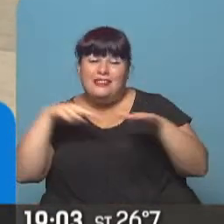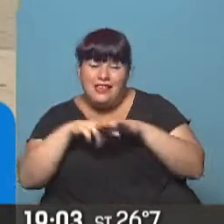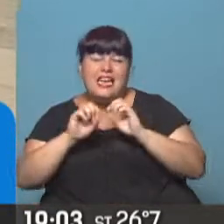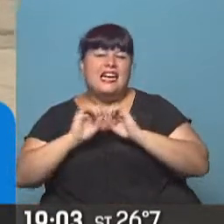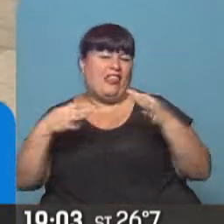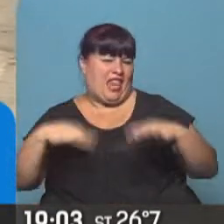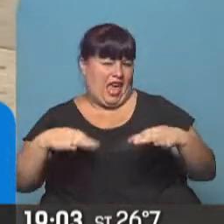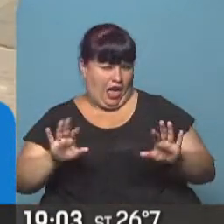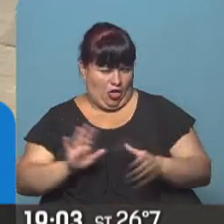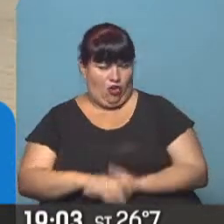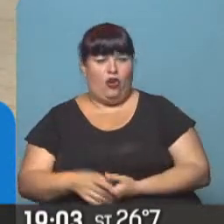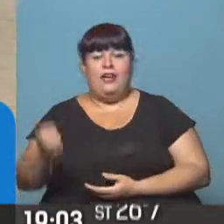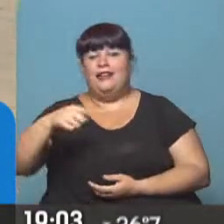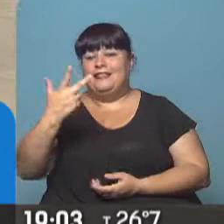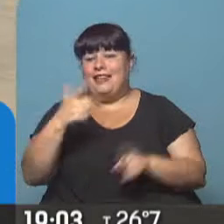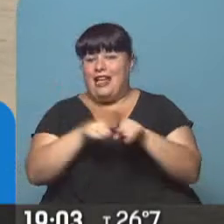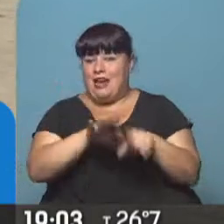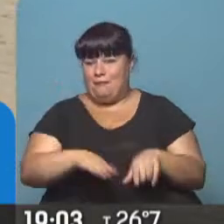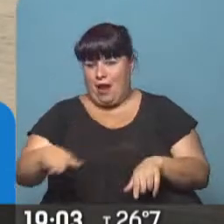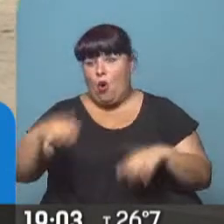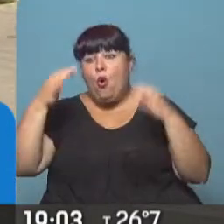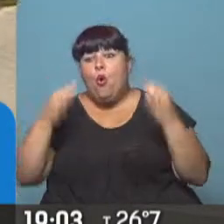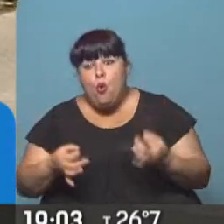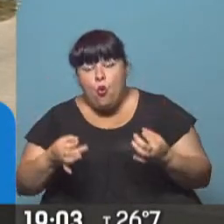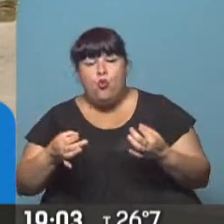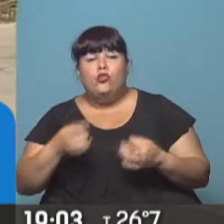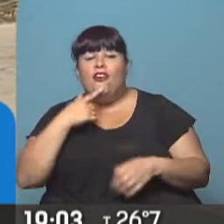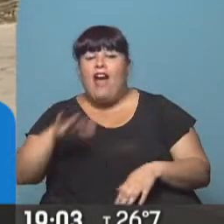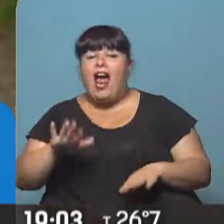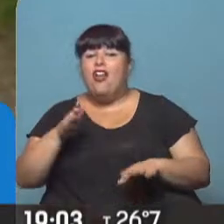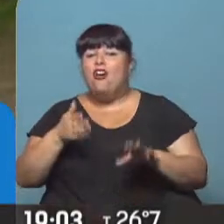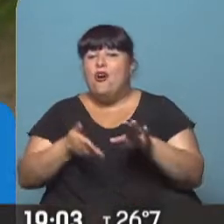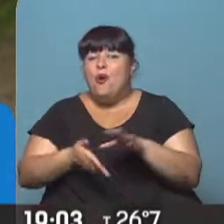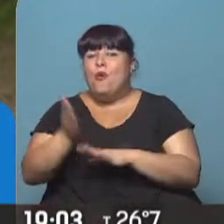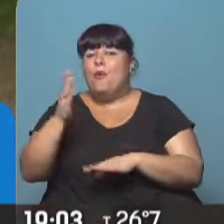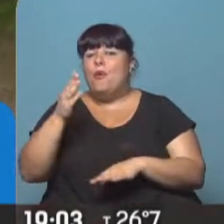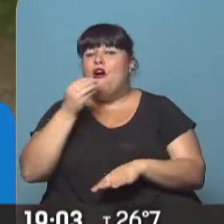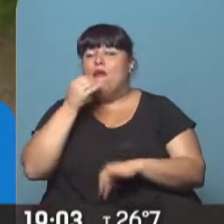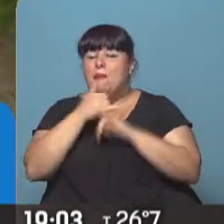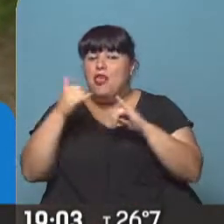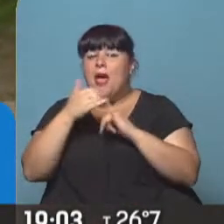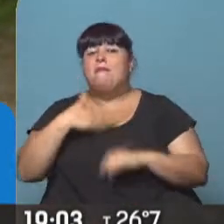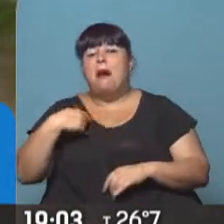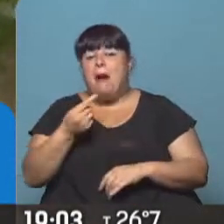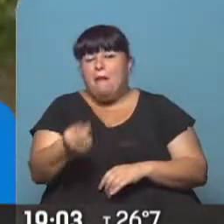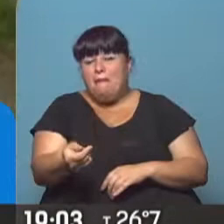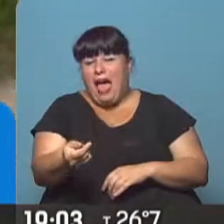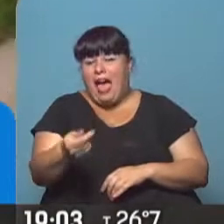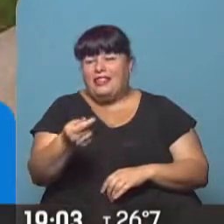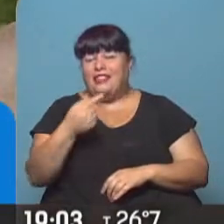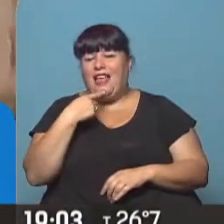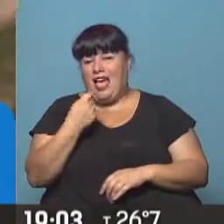es delicado ellos son tres hermanitos y justo justo ln estaban al gozar y la mamá le dio unas